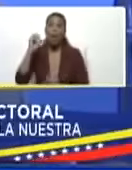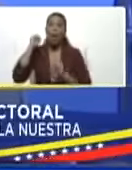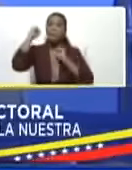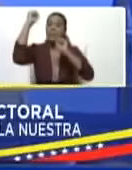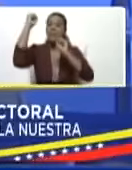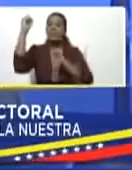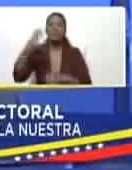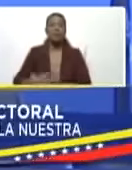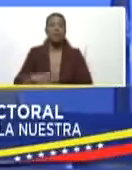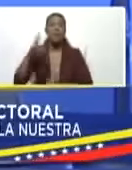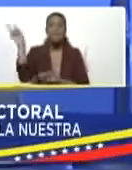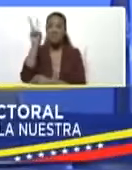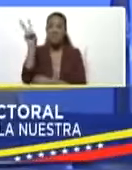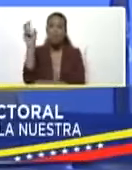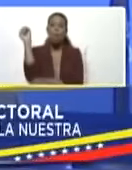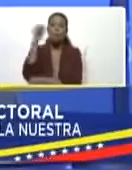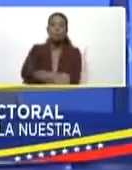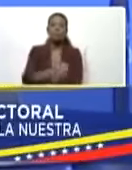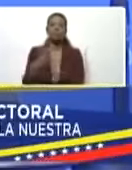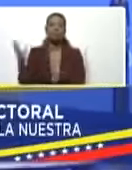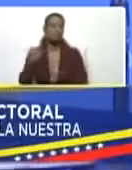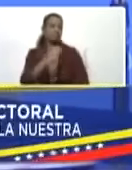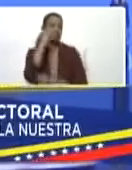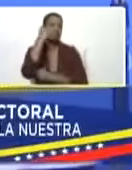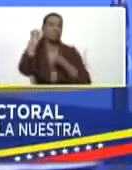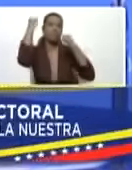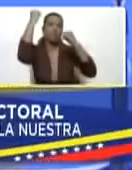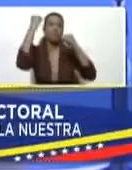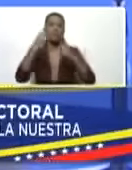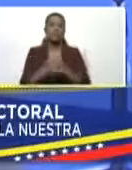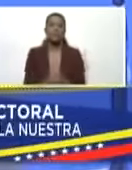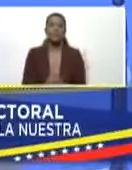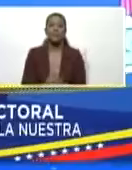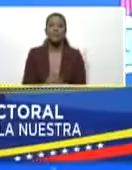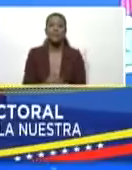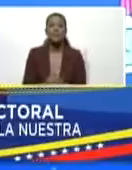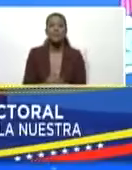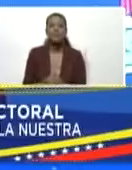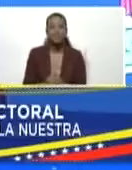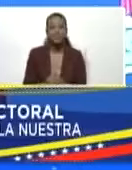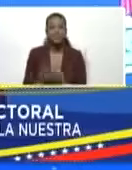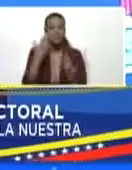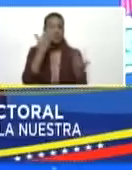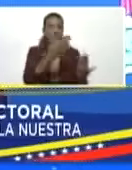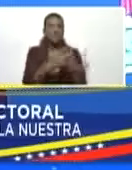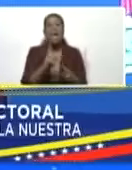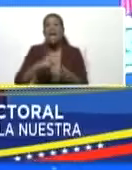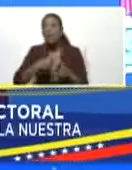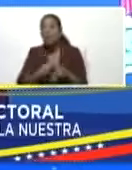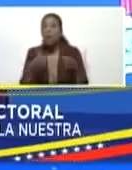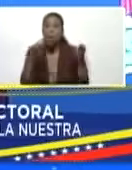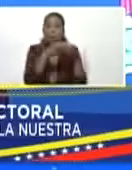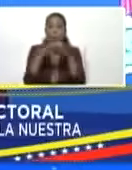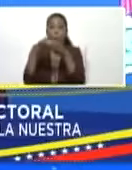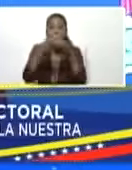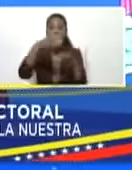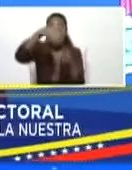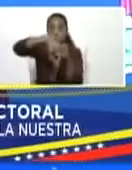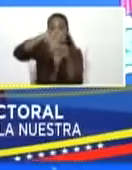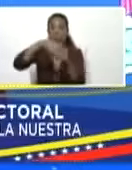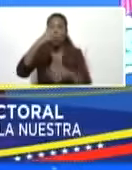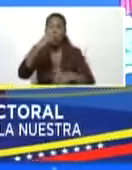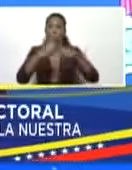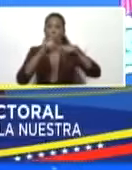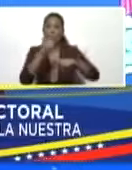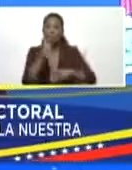siempre. Venezuela, Victory Forever. ¿Ah? Y entonces el equipo de maquinaria electoral